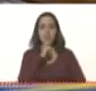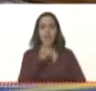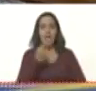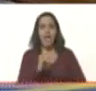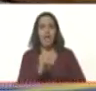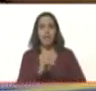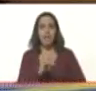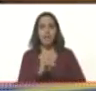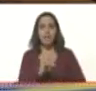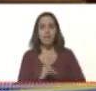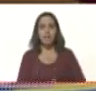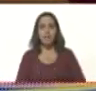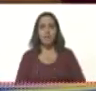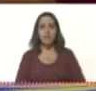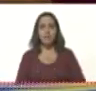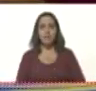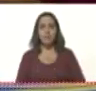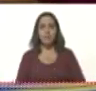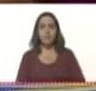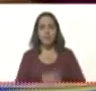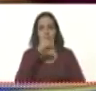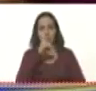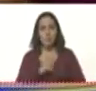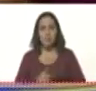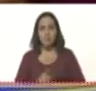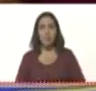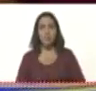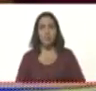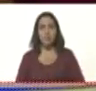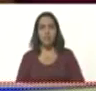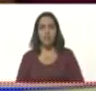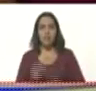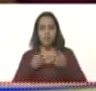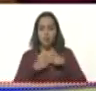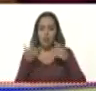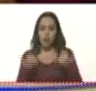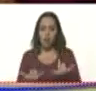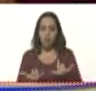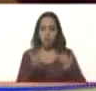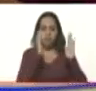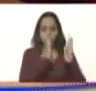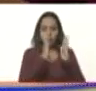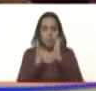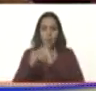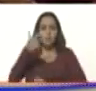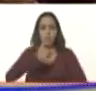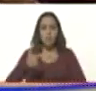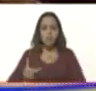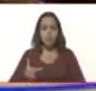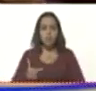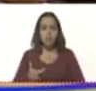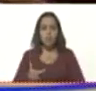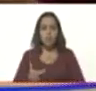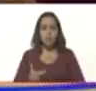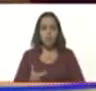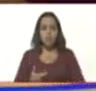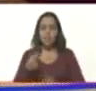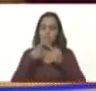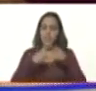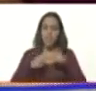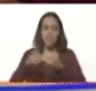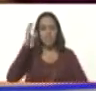las dificultades. Pero en este caso la hemos clasificado como personas con diferentes